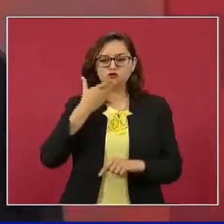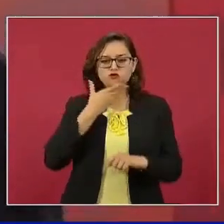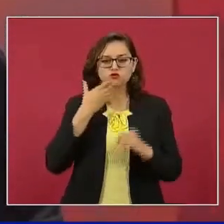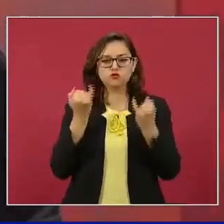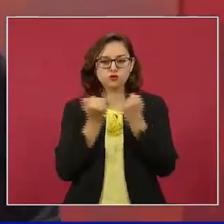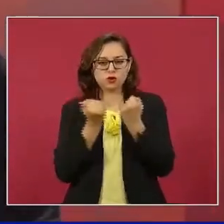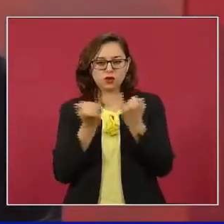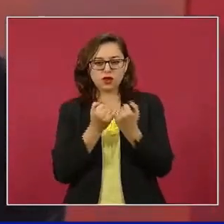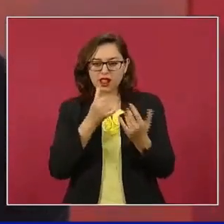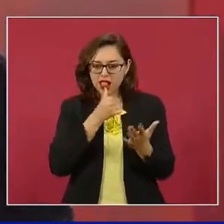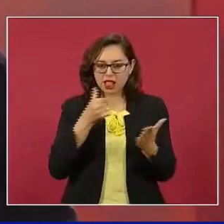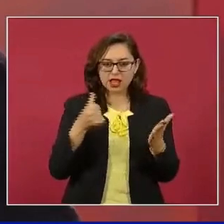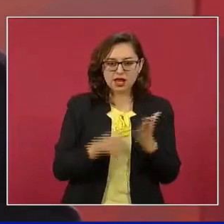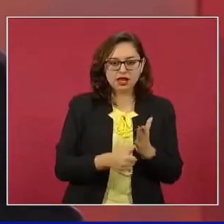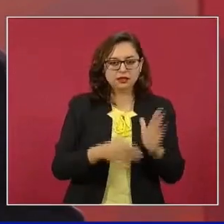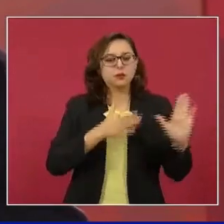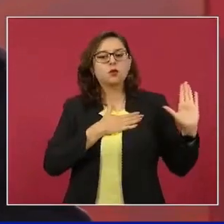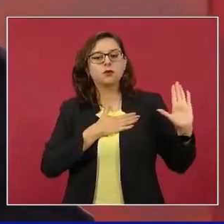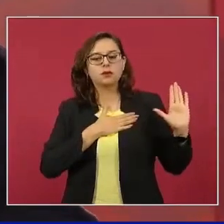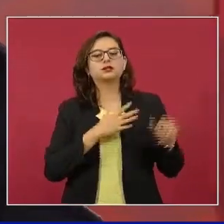Bajen salarios,